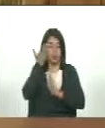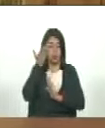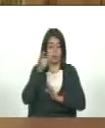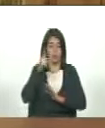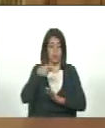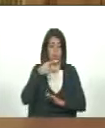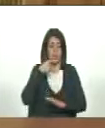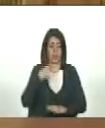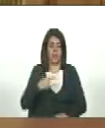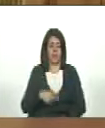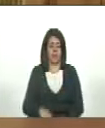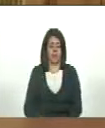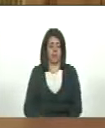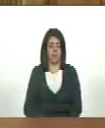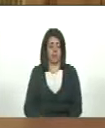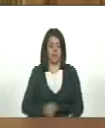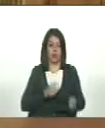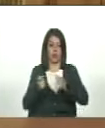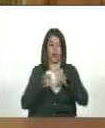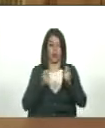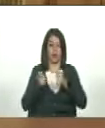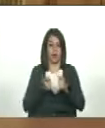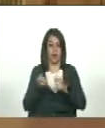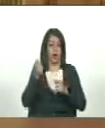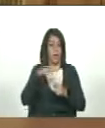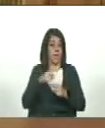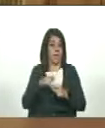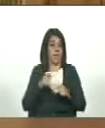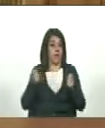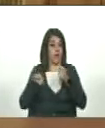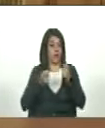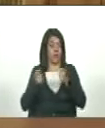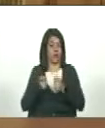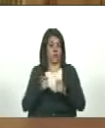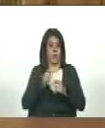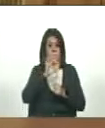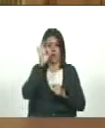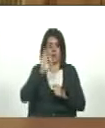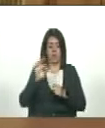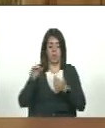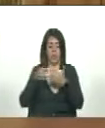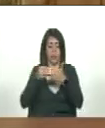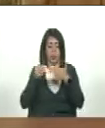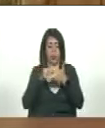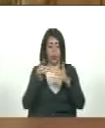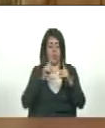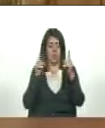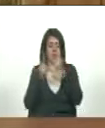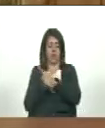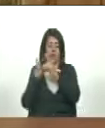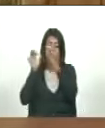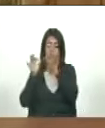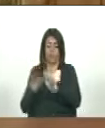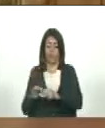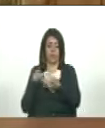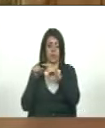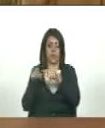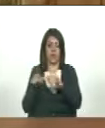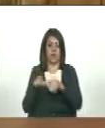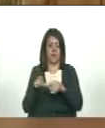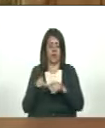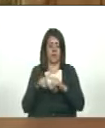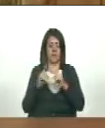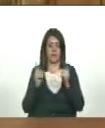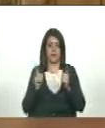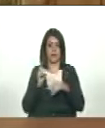y también controlar o manejar la tasa de cambio del dólar oficial. No me queda